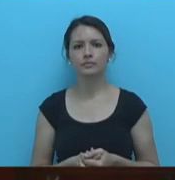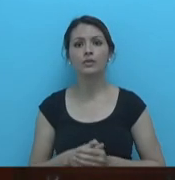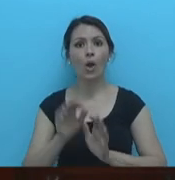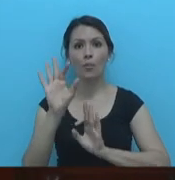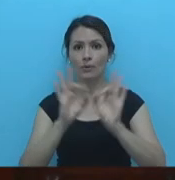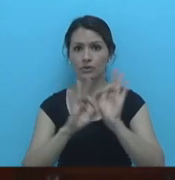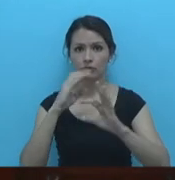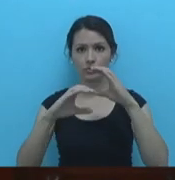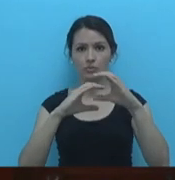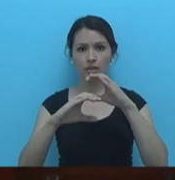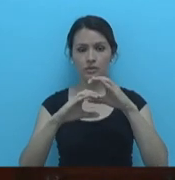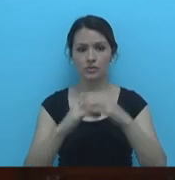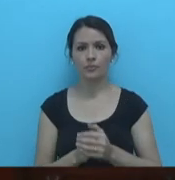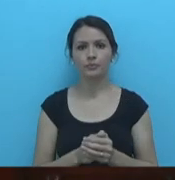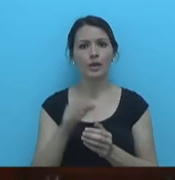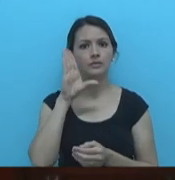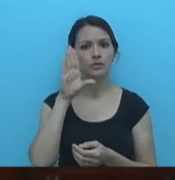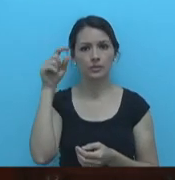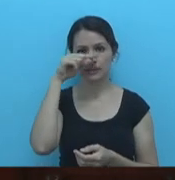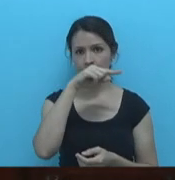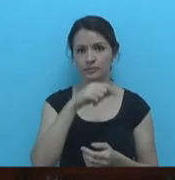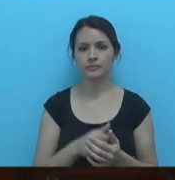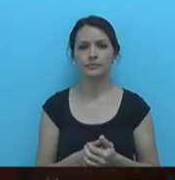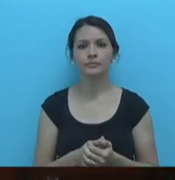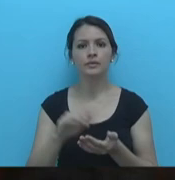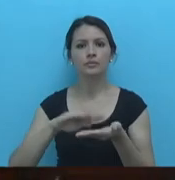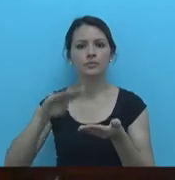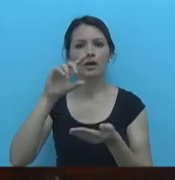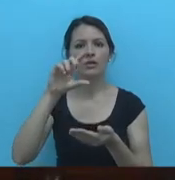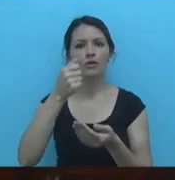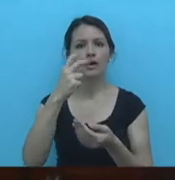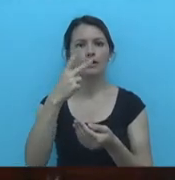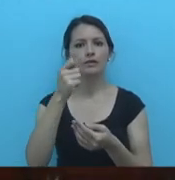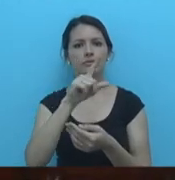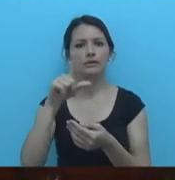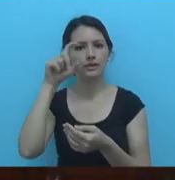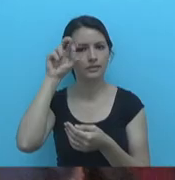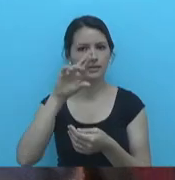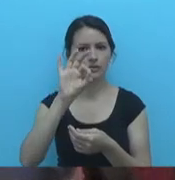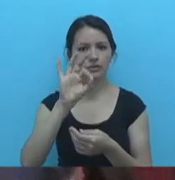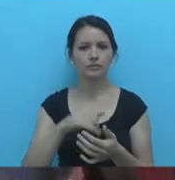Proyectos de comunicación, 57. Diputado Caballero, tiene usted la palabra. Sí,